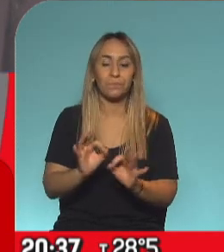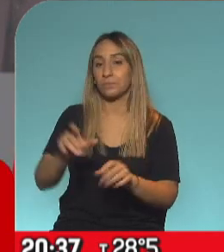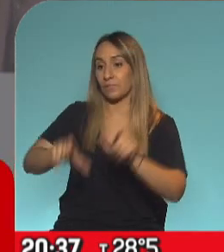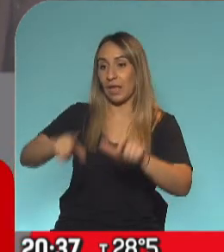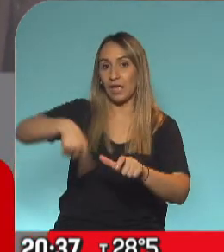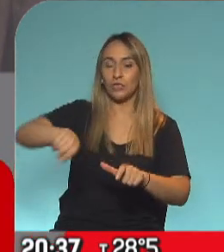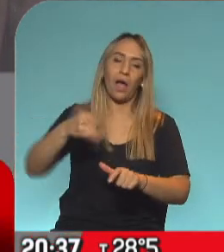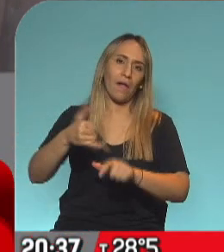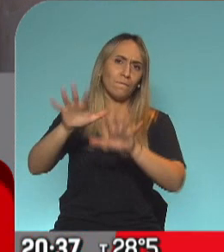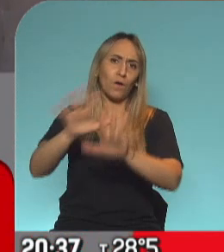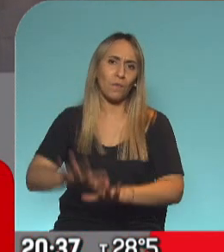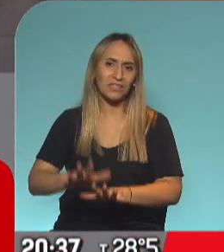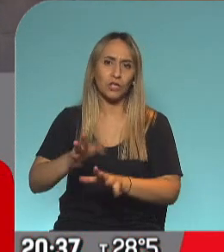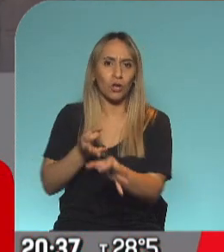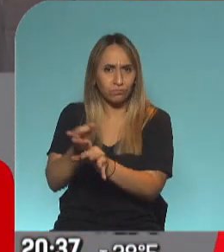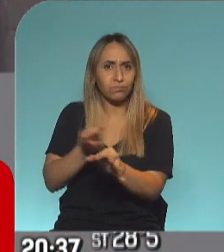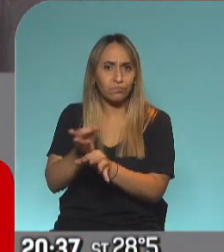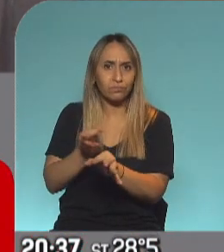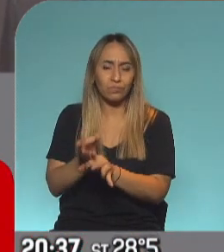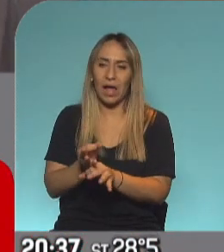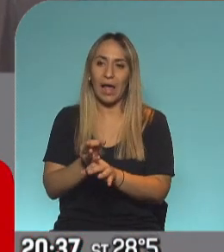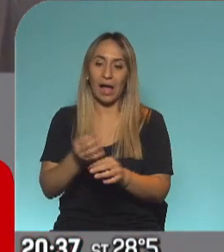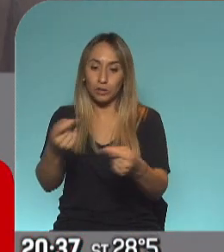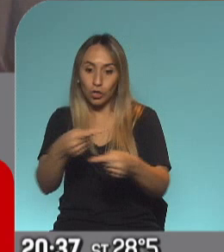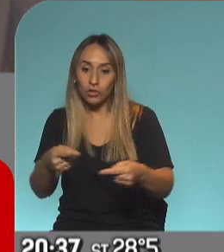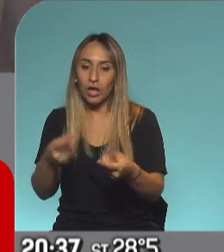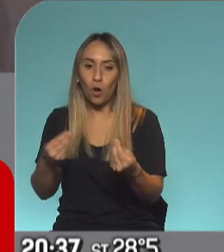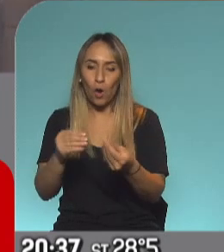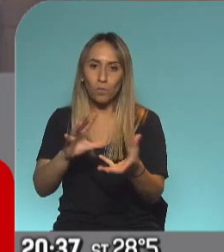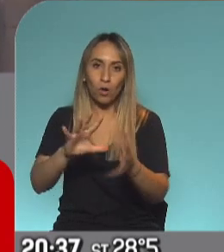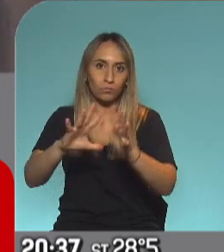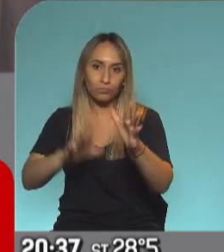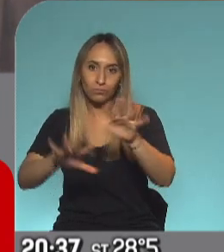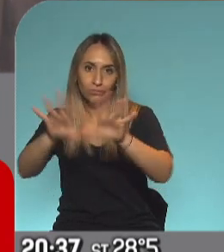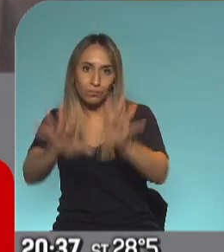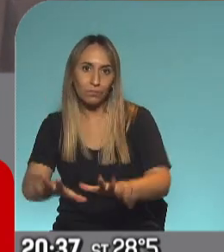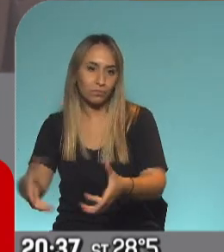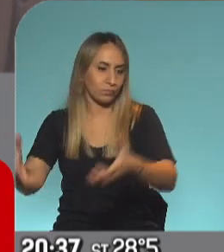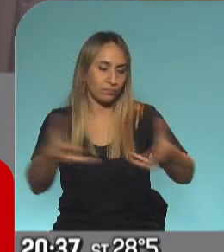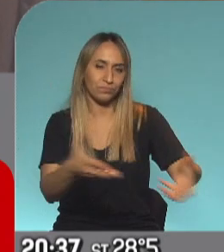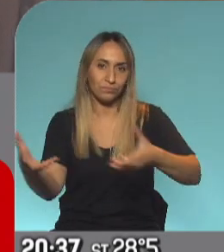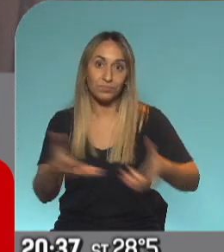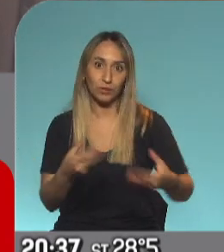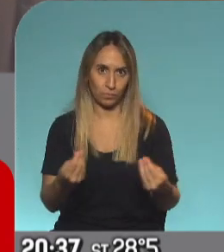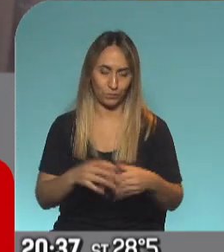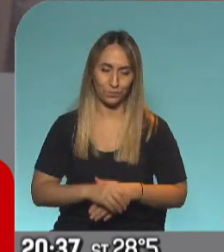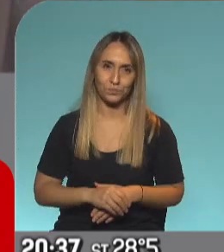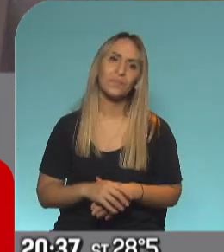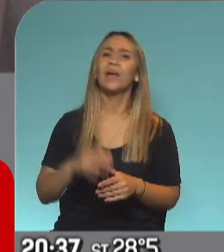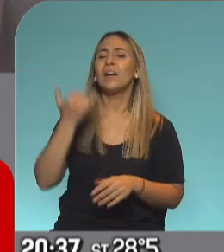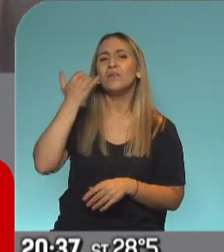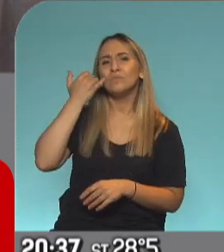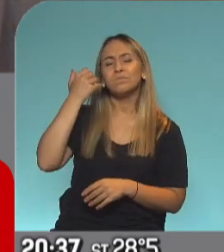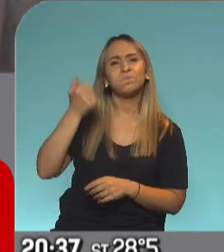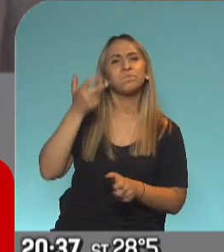cuenta con capacitación como para el manejo de este tipo de mercadería. Hemos hablado mucho de la temperatura a la cual se deben trasladar y se